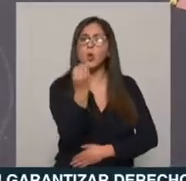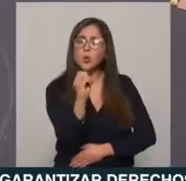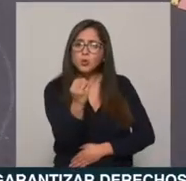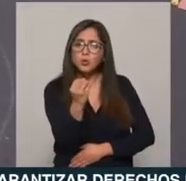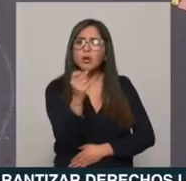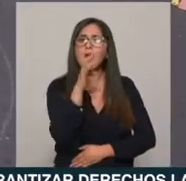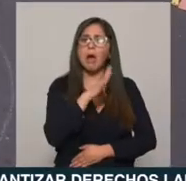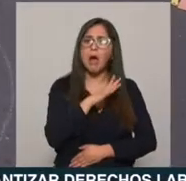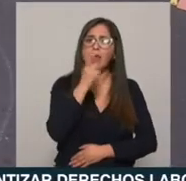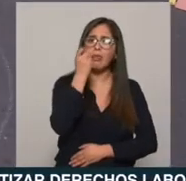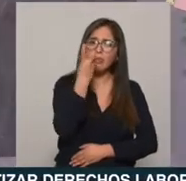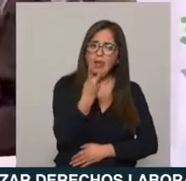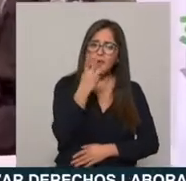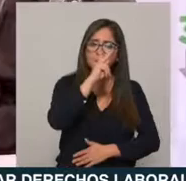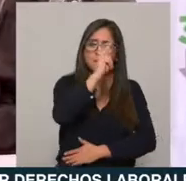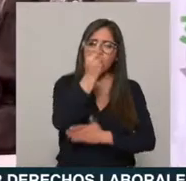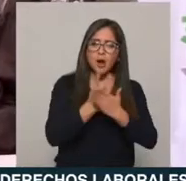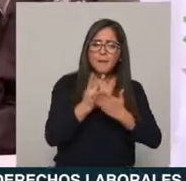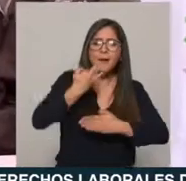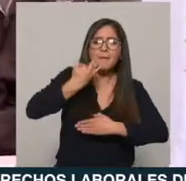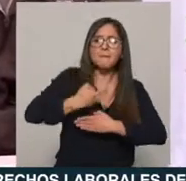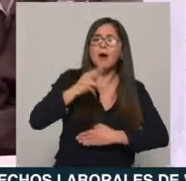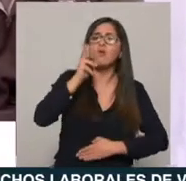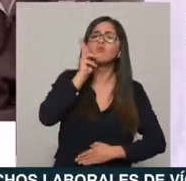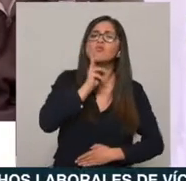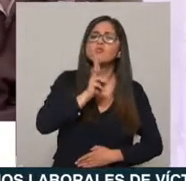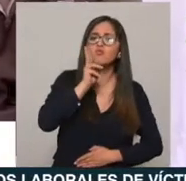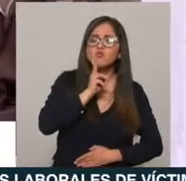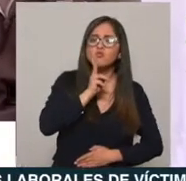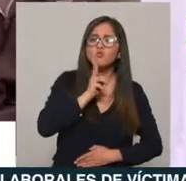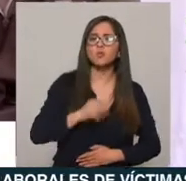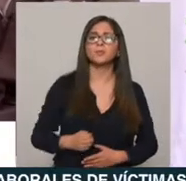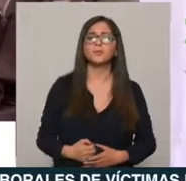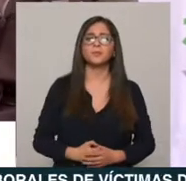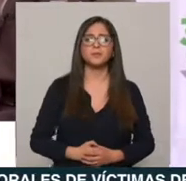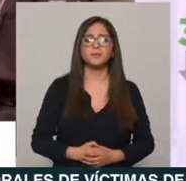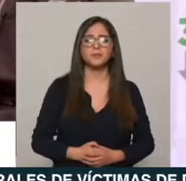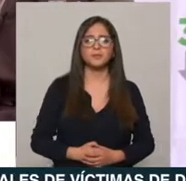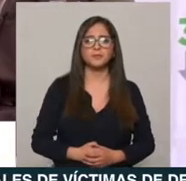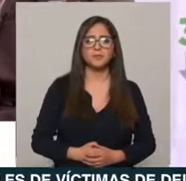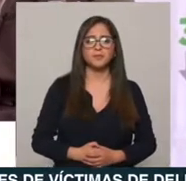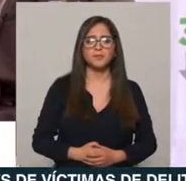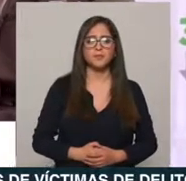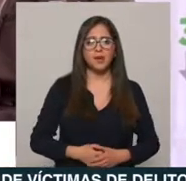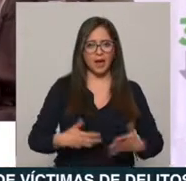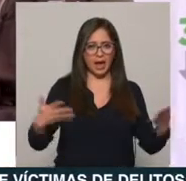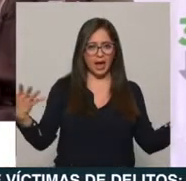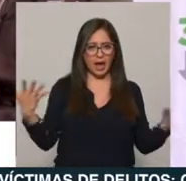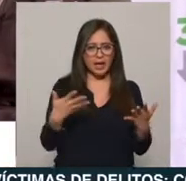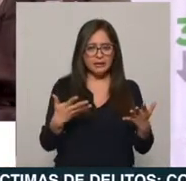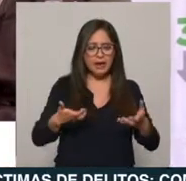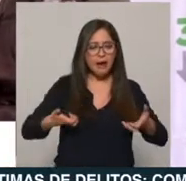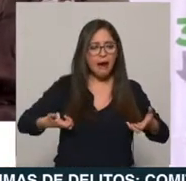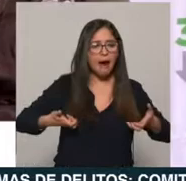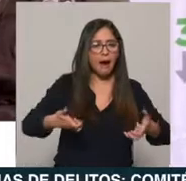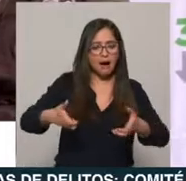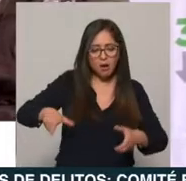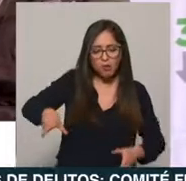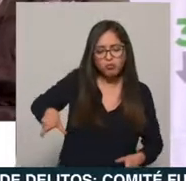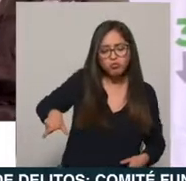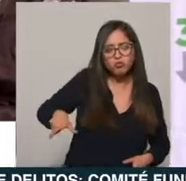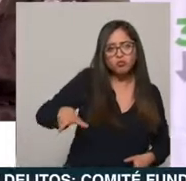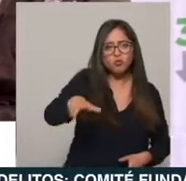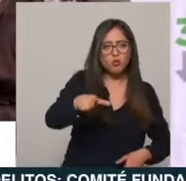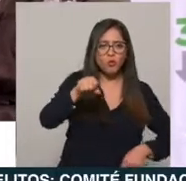iniciarán 3 programas piloto. Vamos a hacer unos carriles para bicicletas en un par de